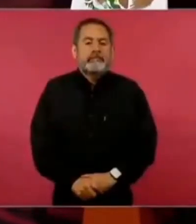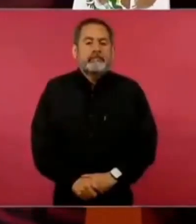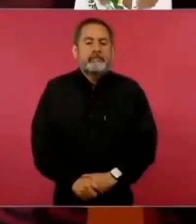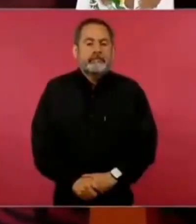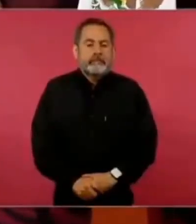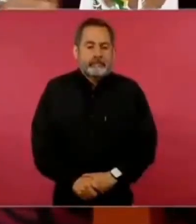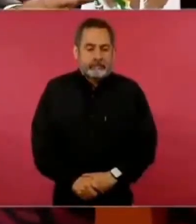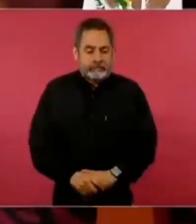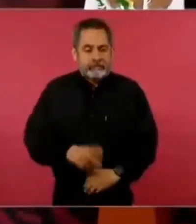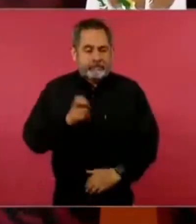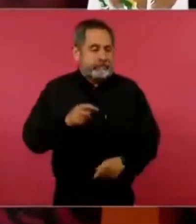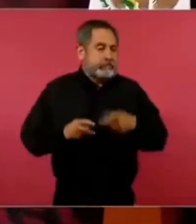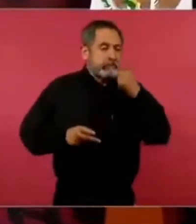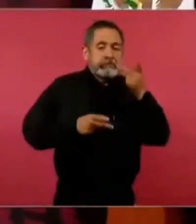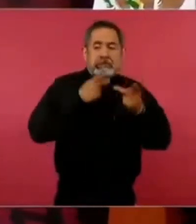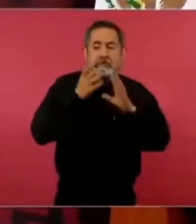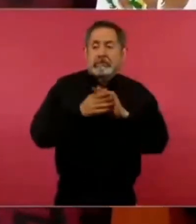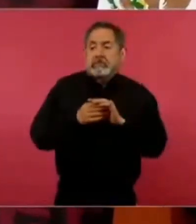han llevado las cosas.